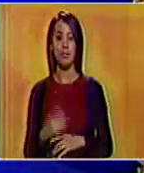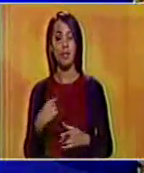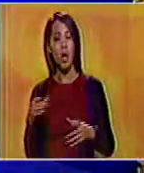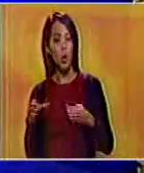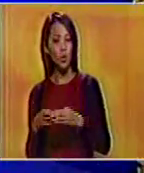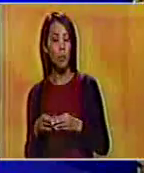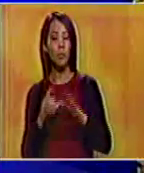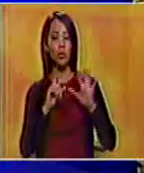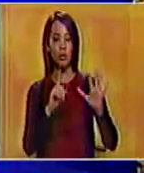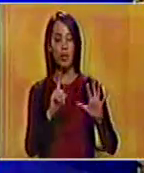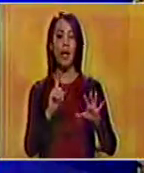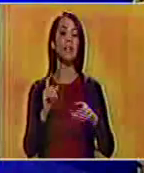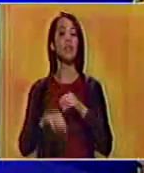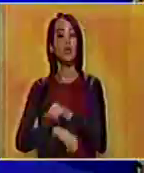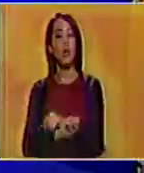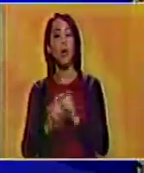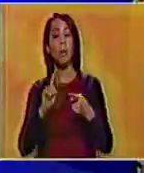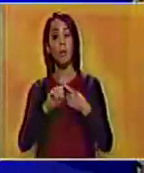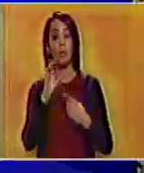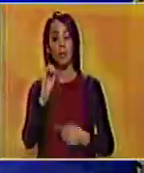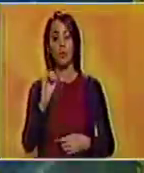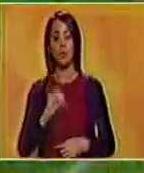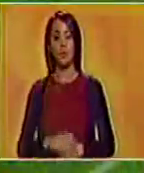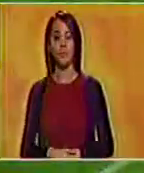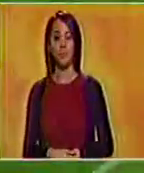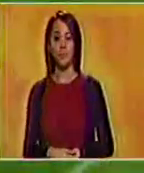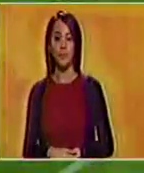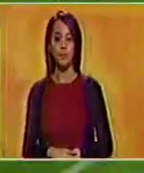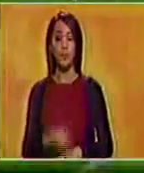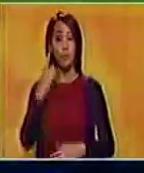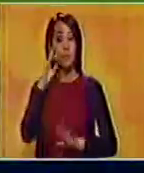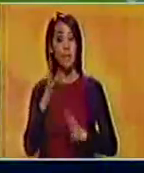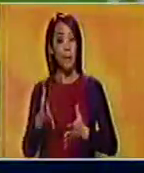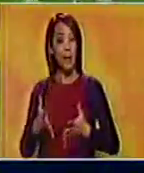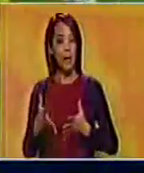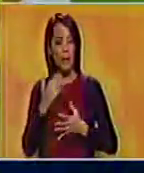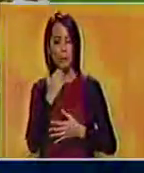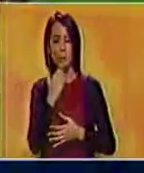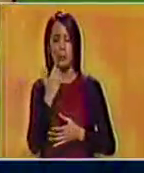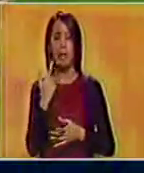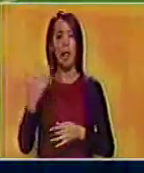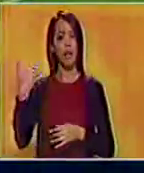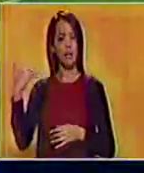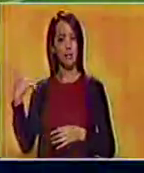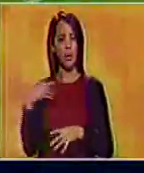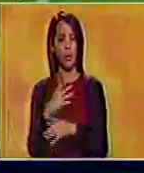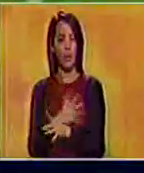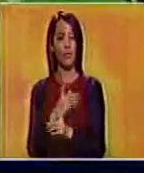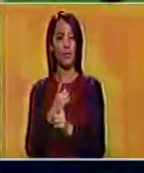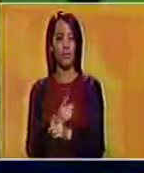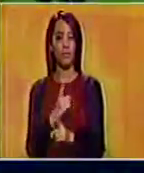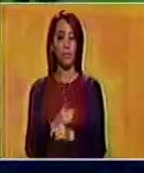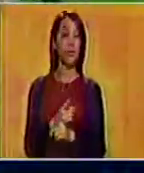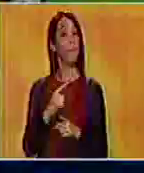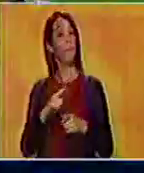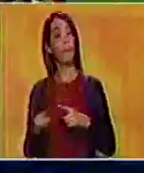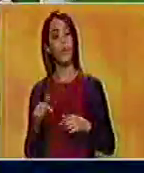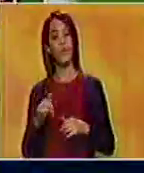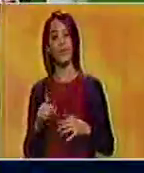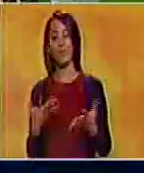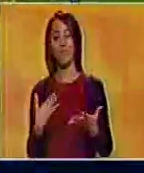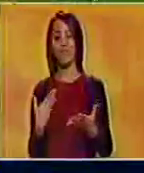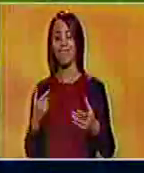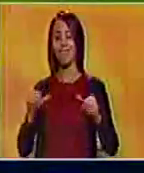Guaraní 6-0 en el Defensores del Chaco en Asunción. A pesar de haber ganado por la mínima en el partido de ida, la oncena carabobeña sucumbió ante la presión